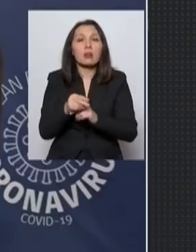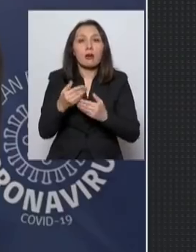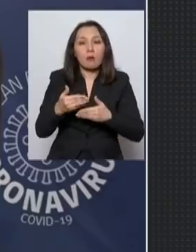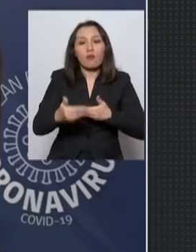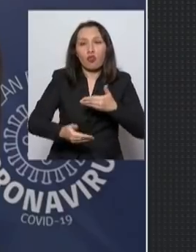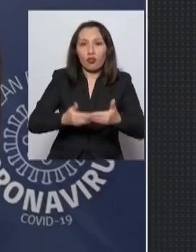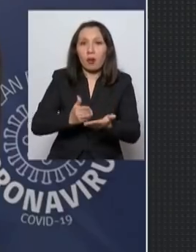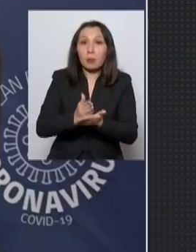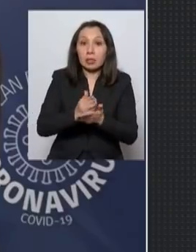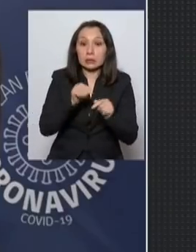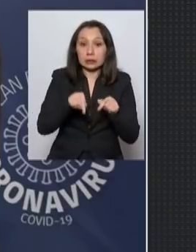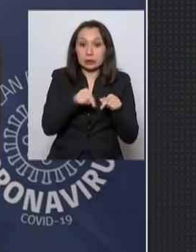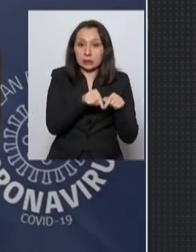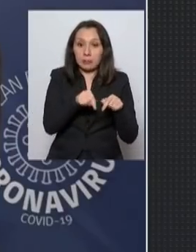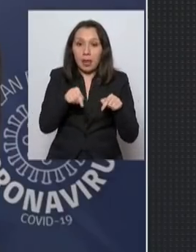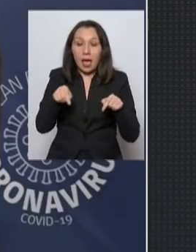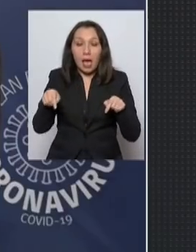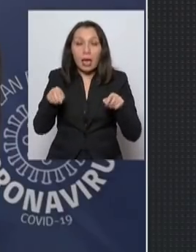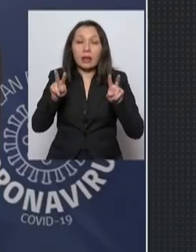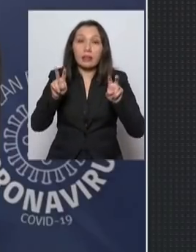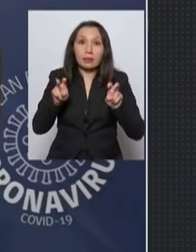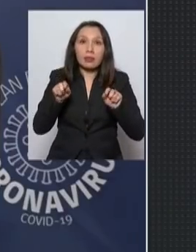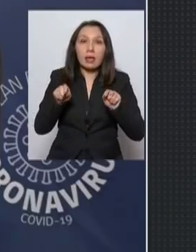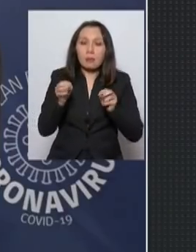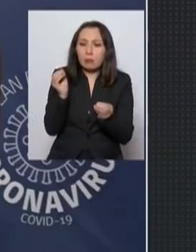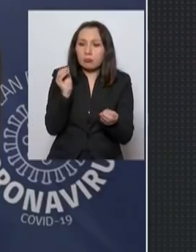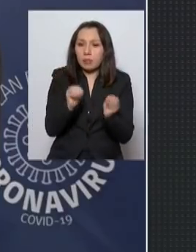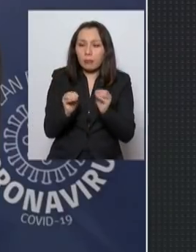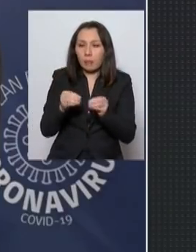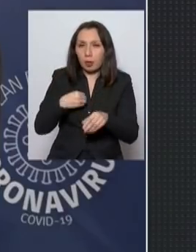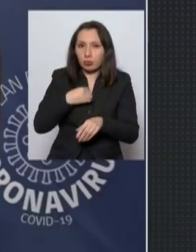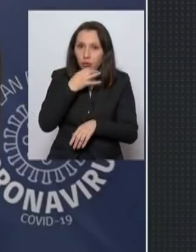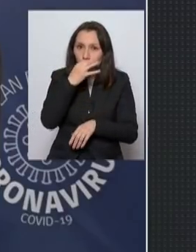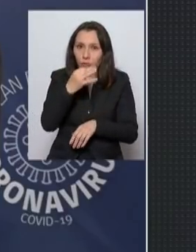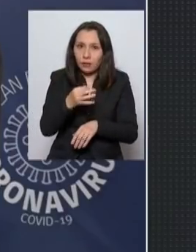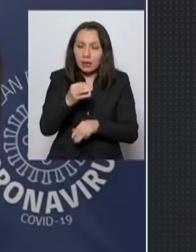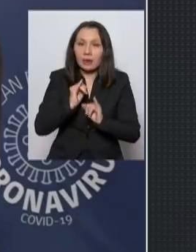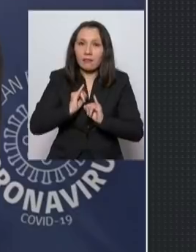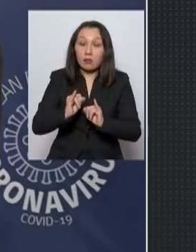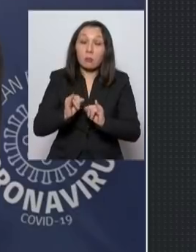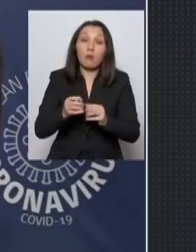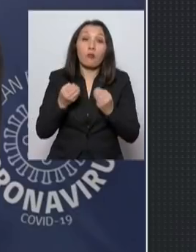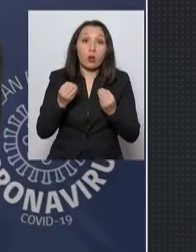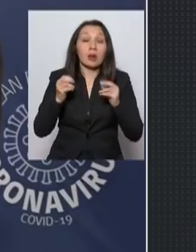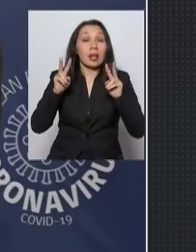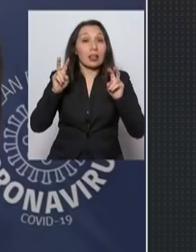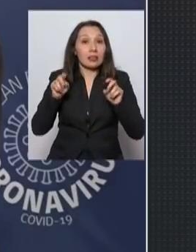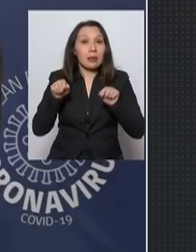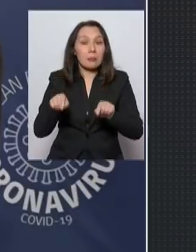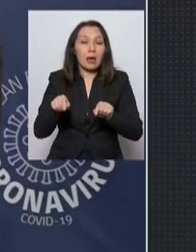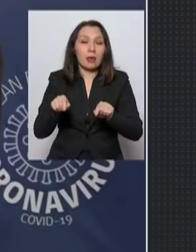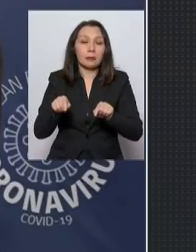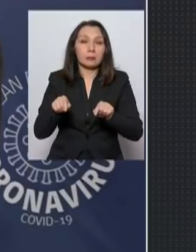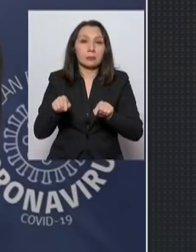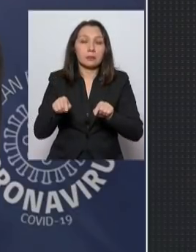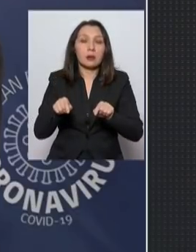a proceder durante esta semana en los elementos que he mencionado. Y bueno, respecto